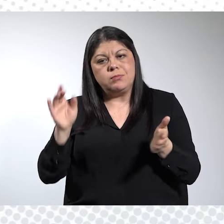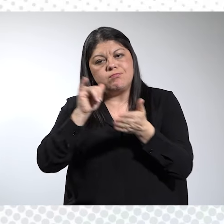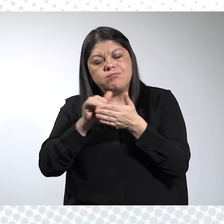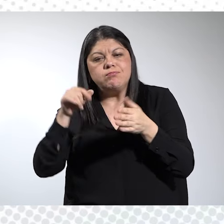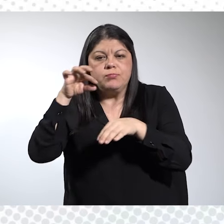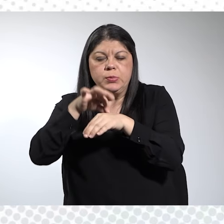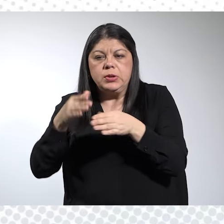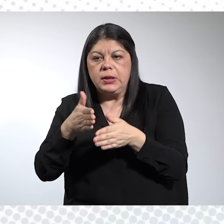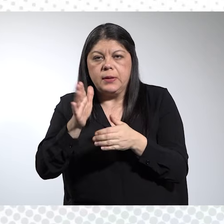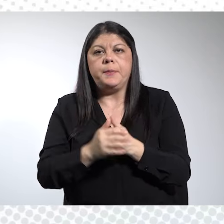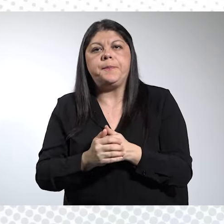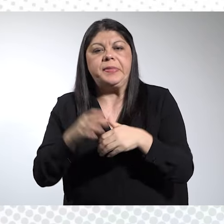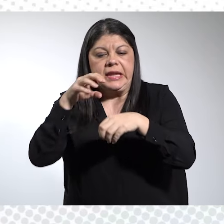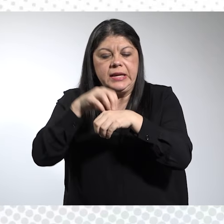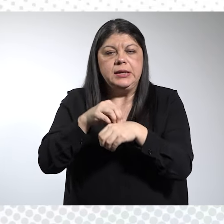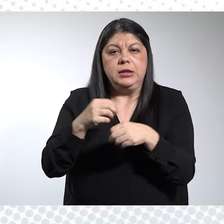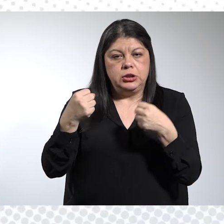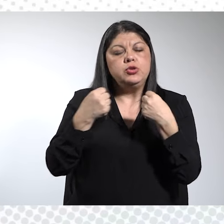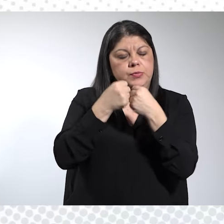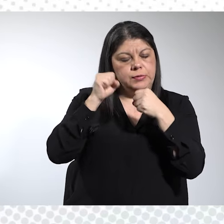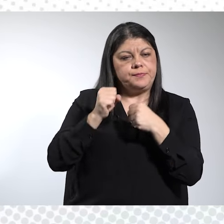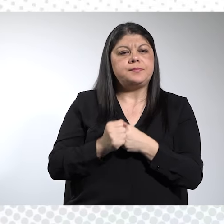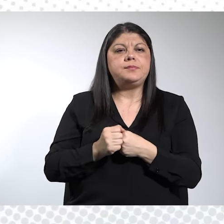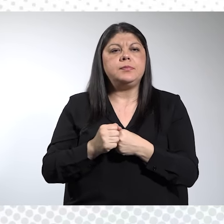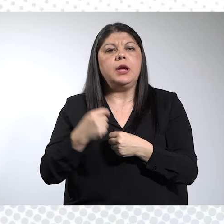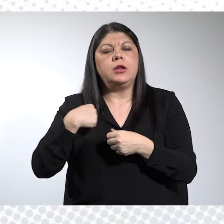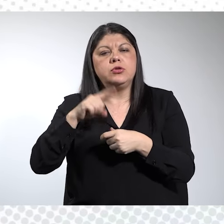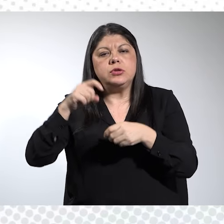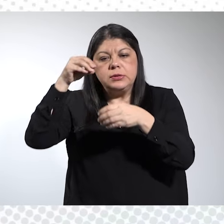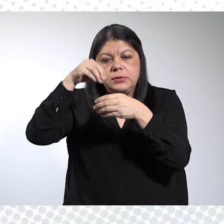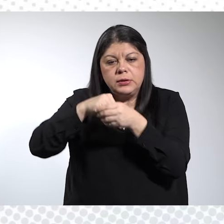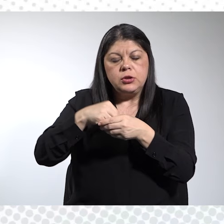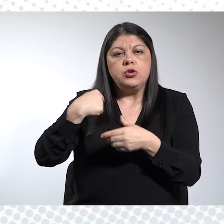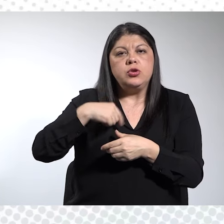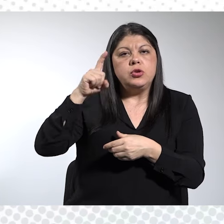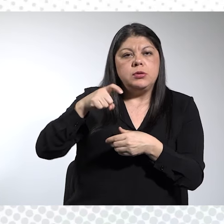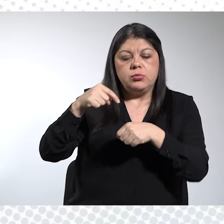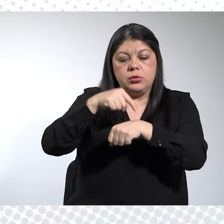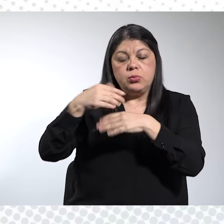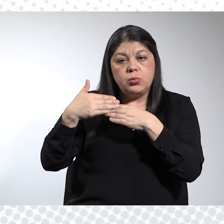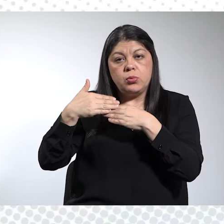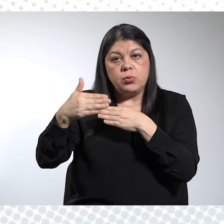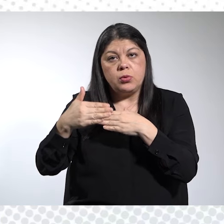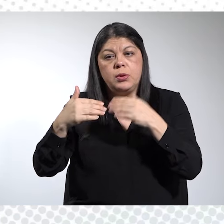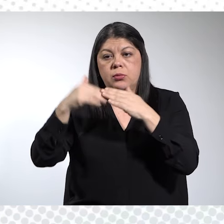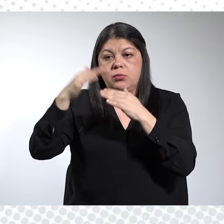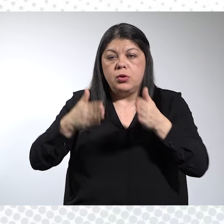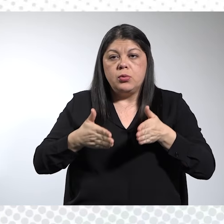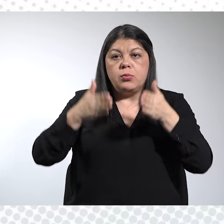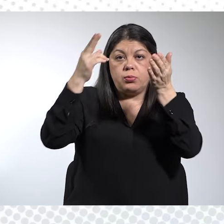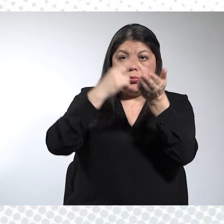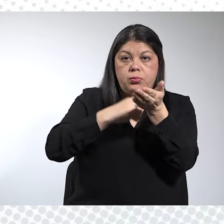esto. Esto no es posible. Ahora, ¿es un reto? Pues sí, entonces intervenimos, que es lo que tenemos nosotros de corto plazo, la